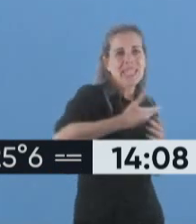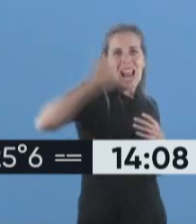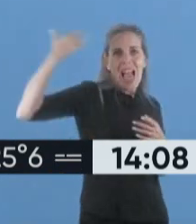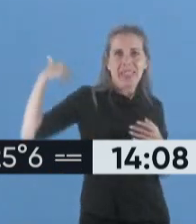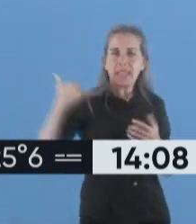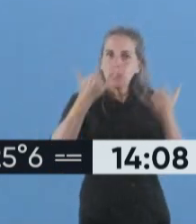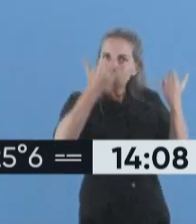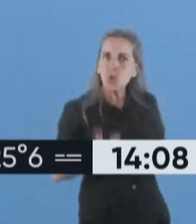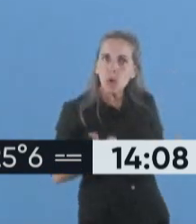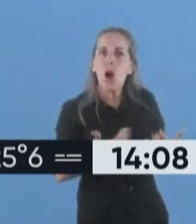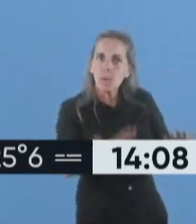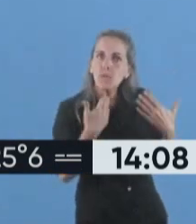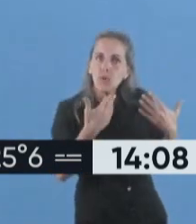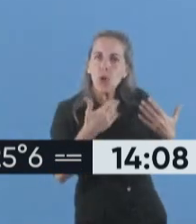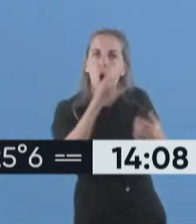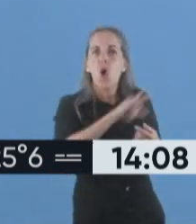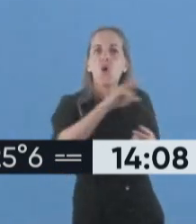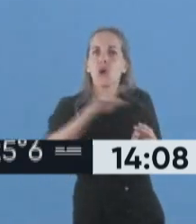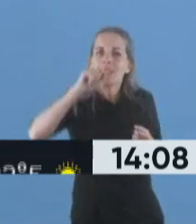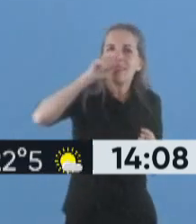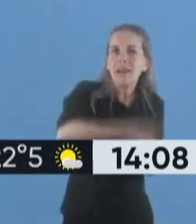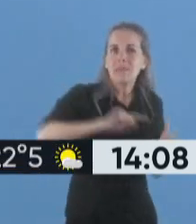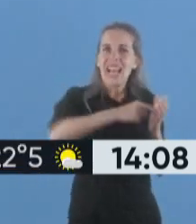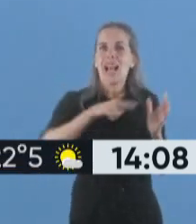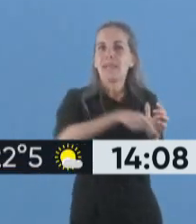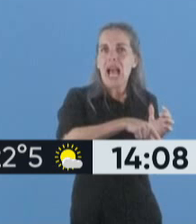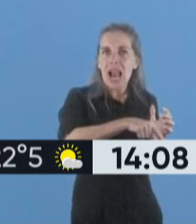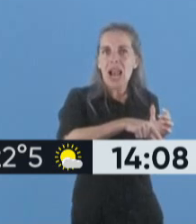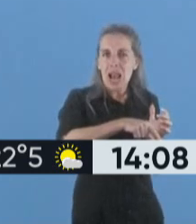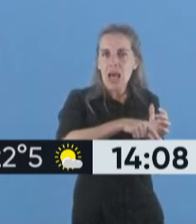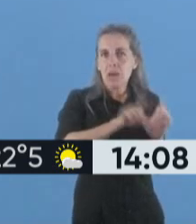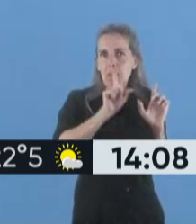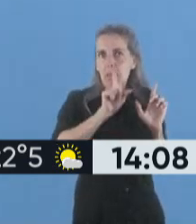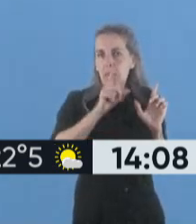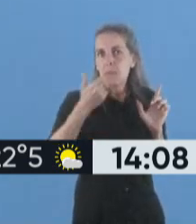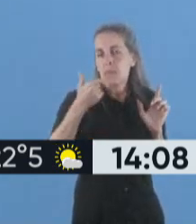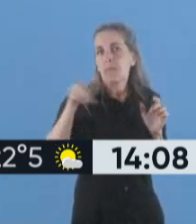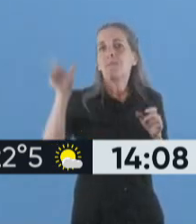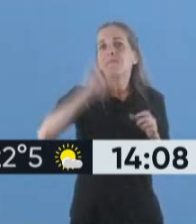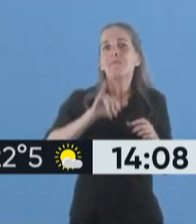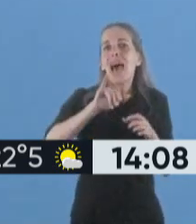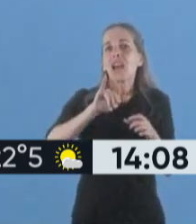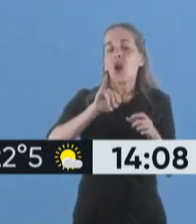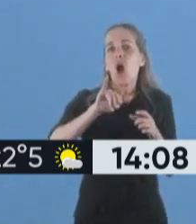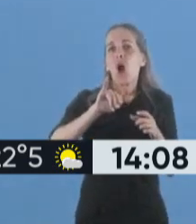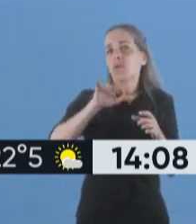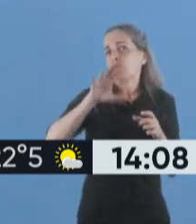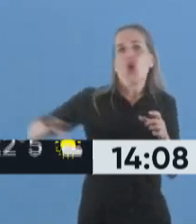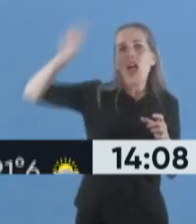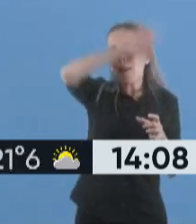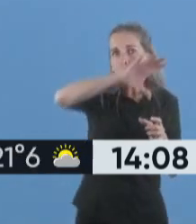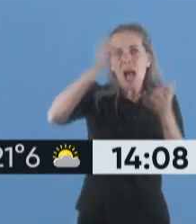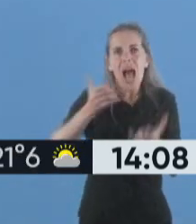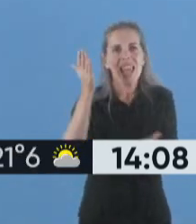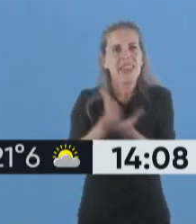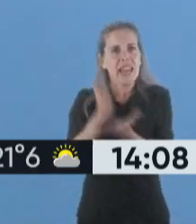contar con una universidad propia, también la gente de Merlo y la gente del oeste tiene derecho a